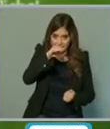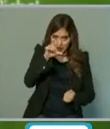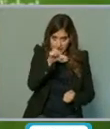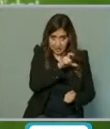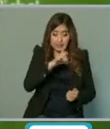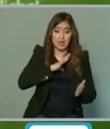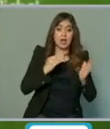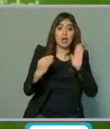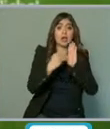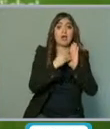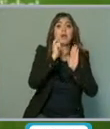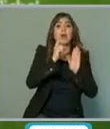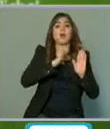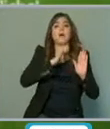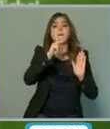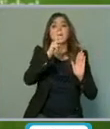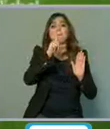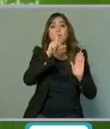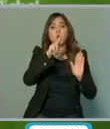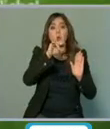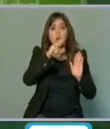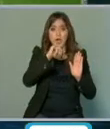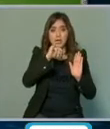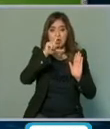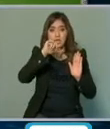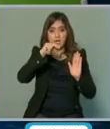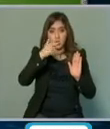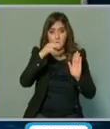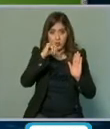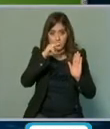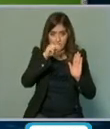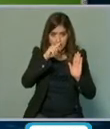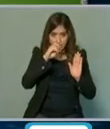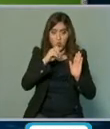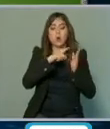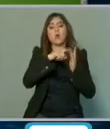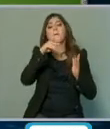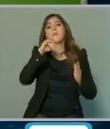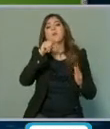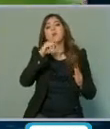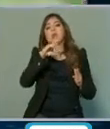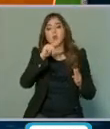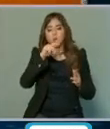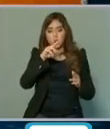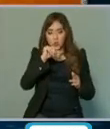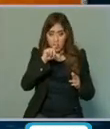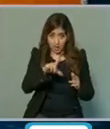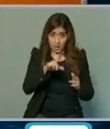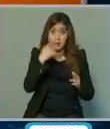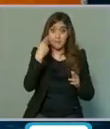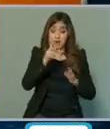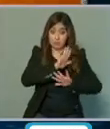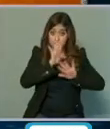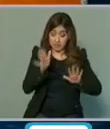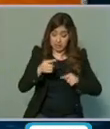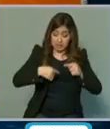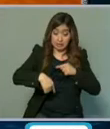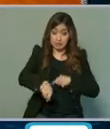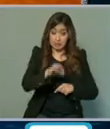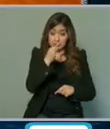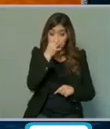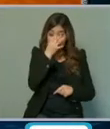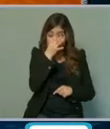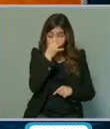carácter plurilingüístico y multicultural, y bueno, una vez que empiece que entren